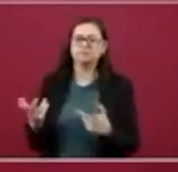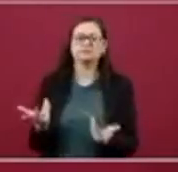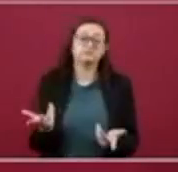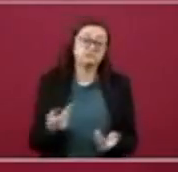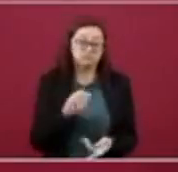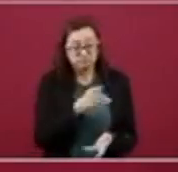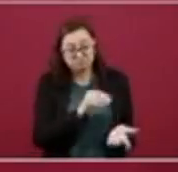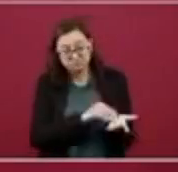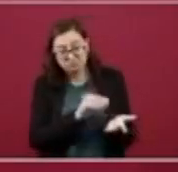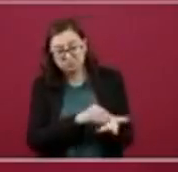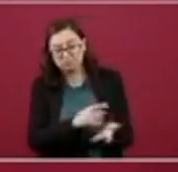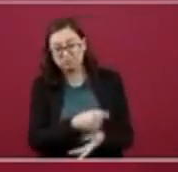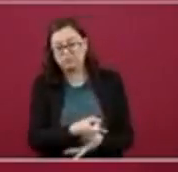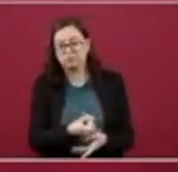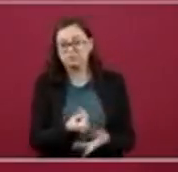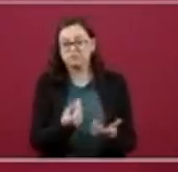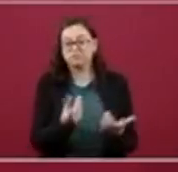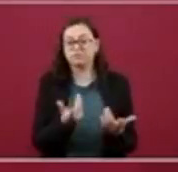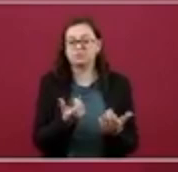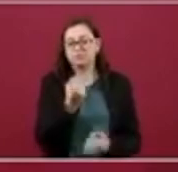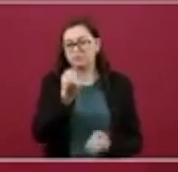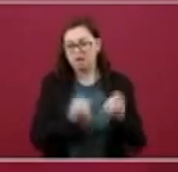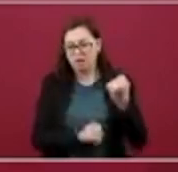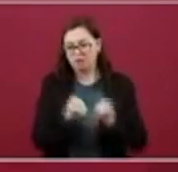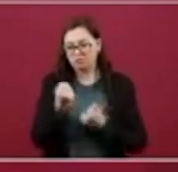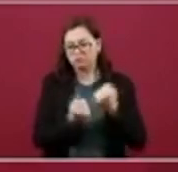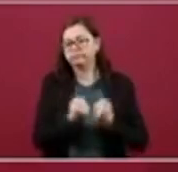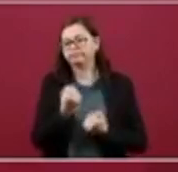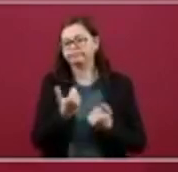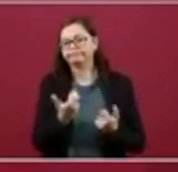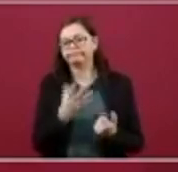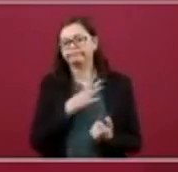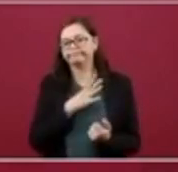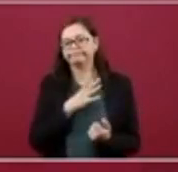quedaron muchos vehículos.